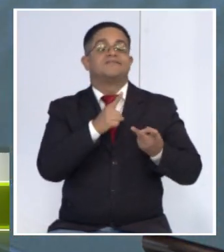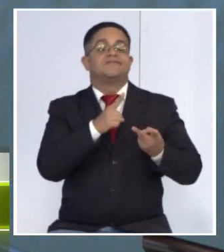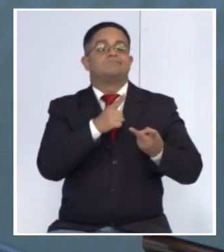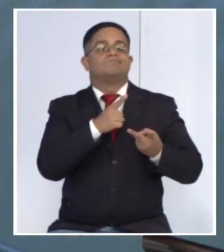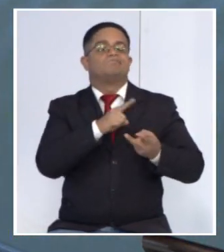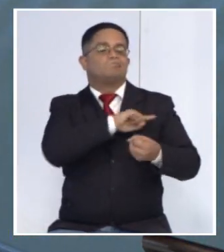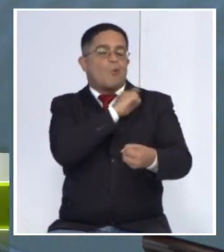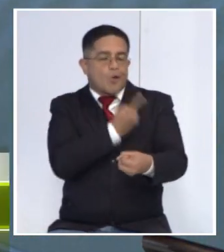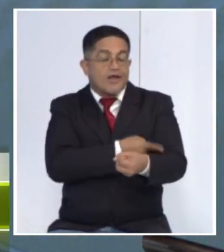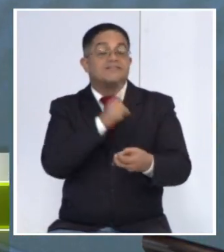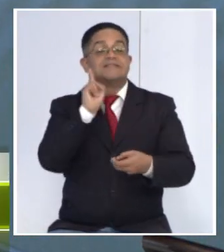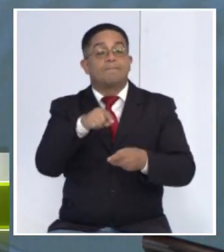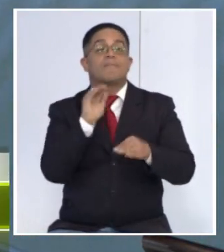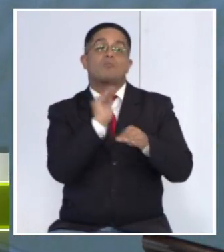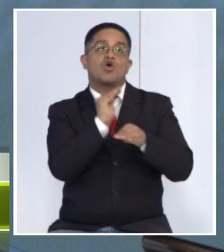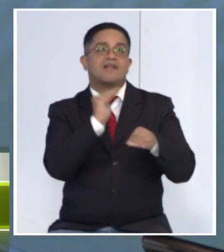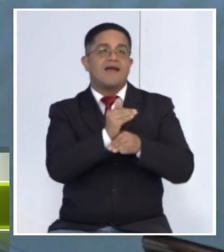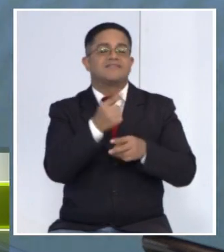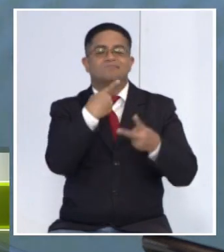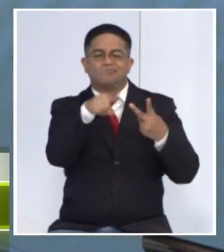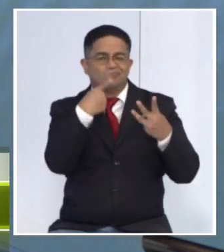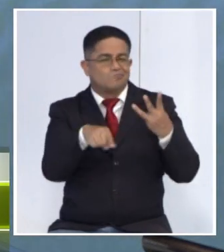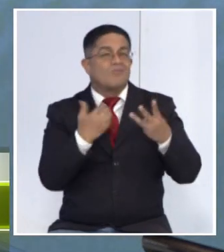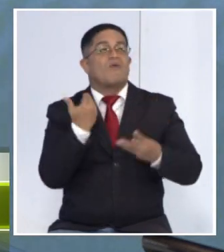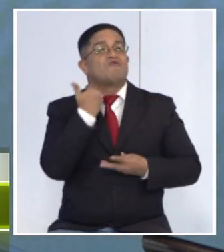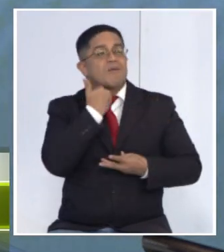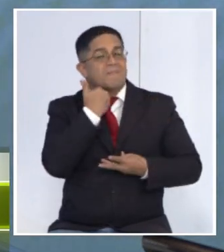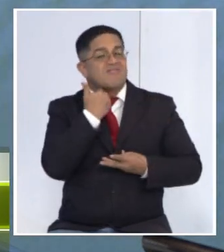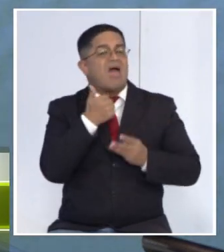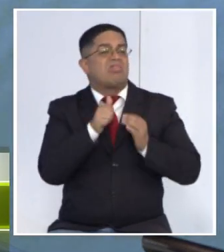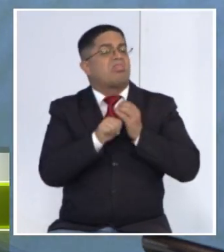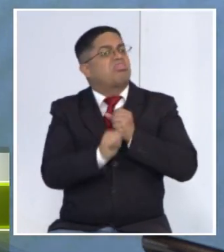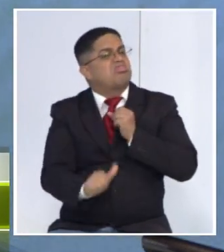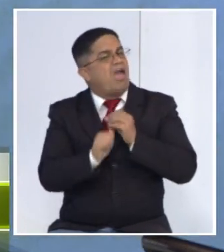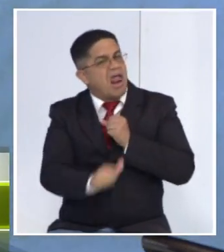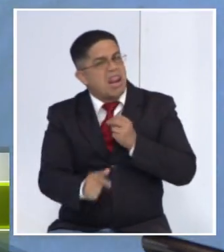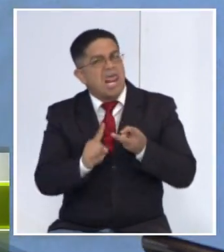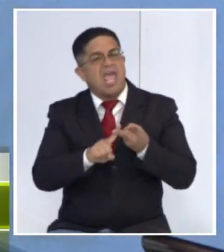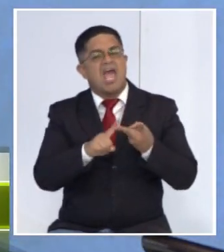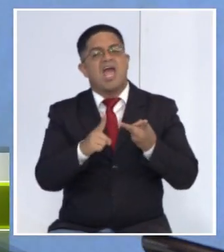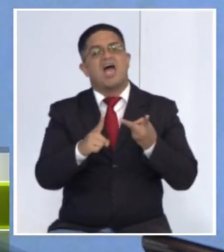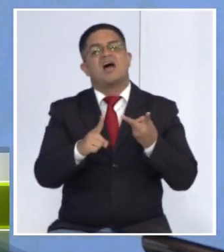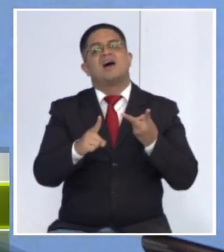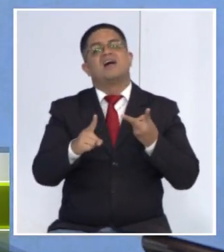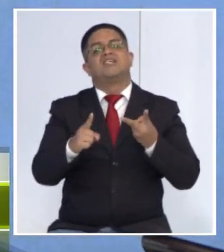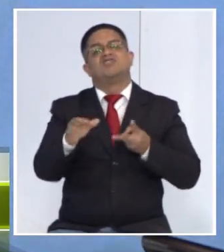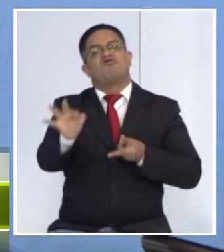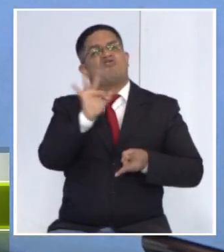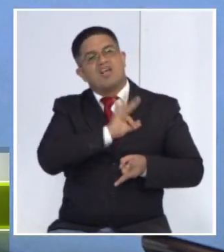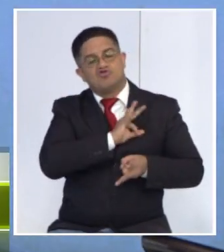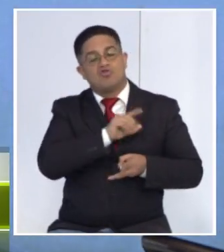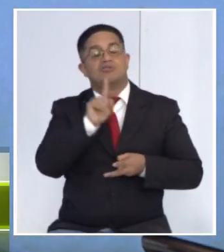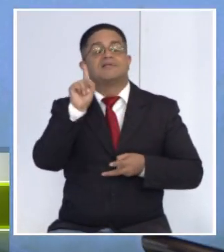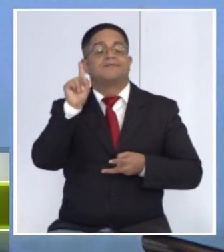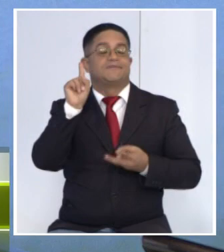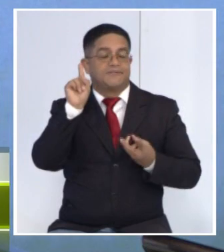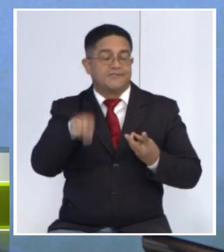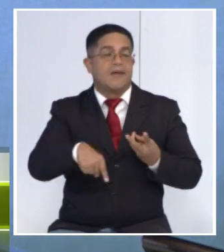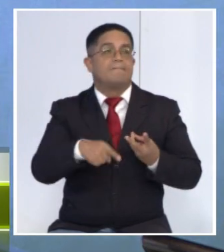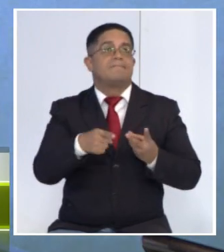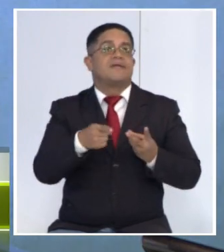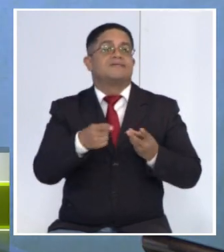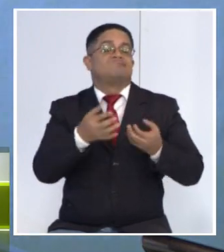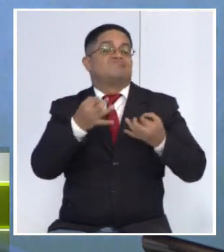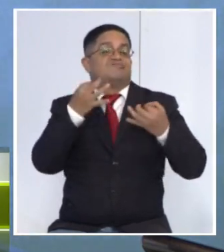las enfermedades diarreicas, infecciosas, que ocurren durante la primera infancia. También estamos hablando de